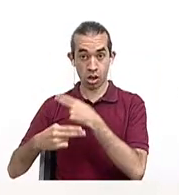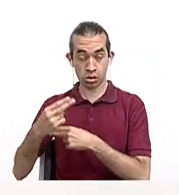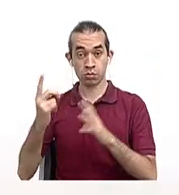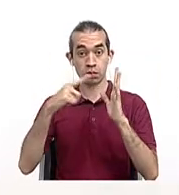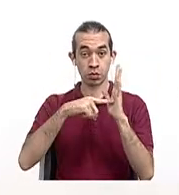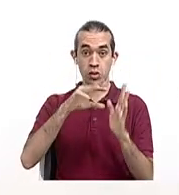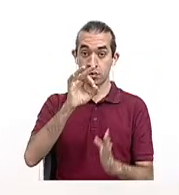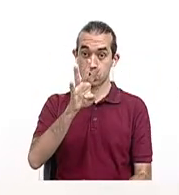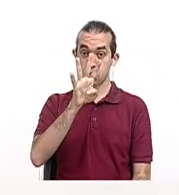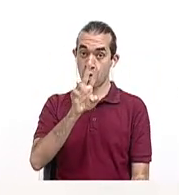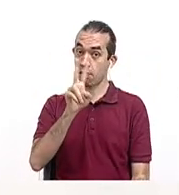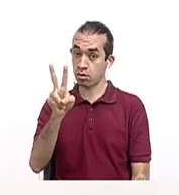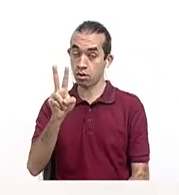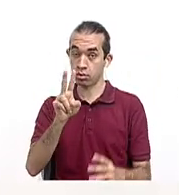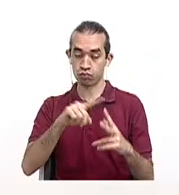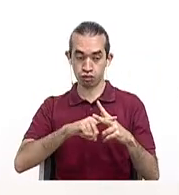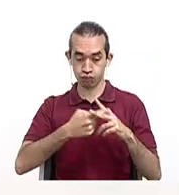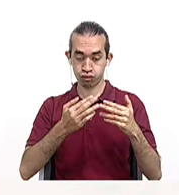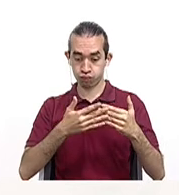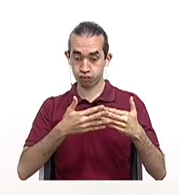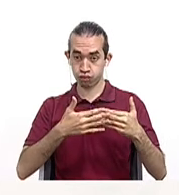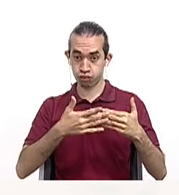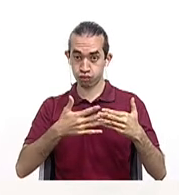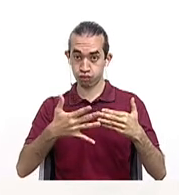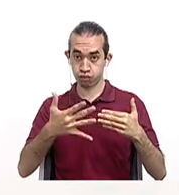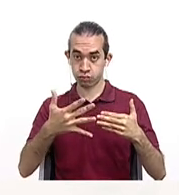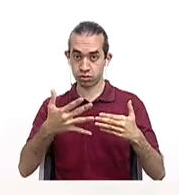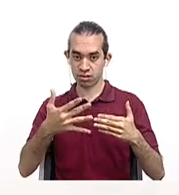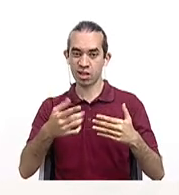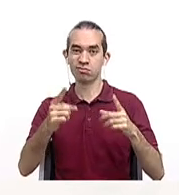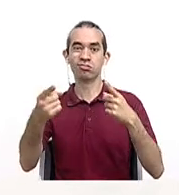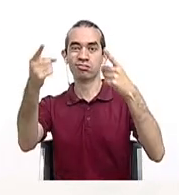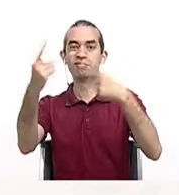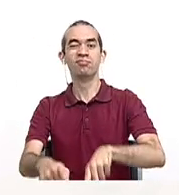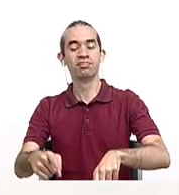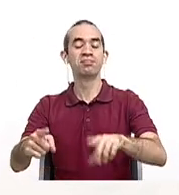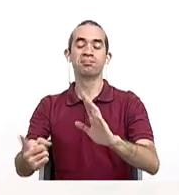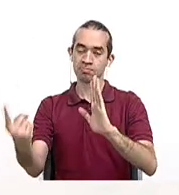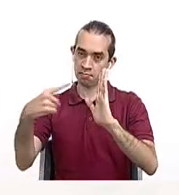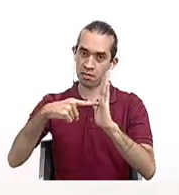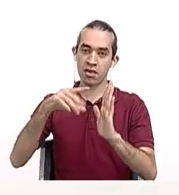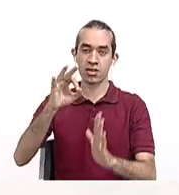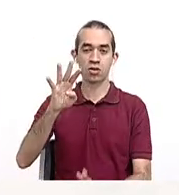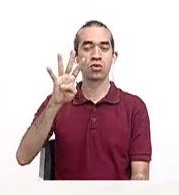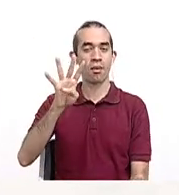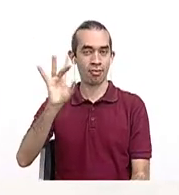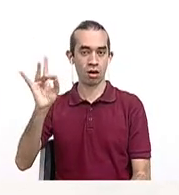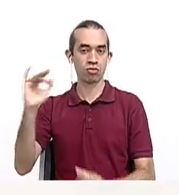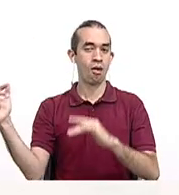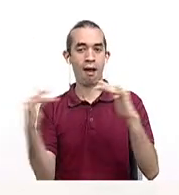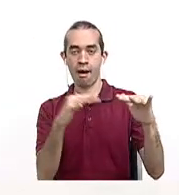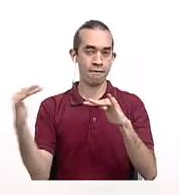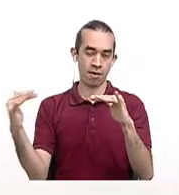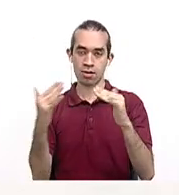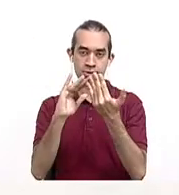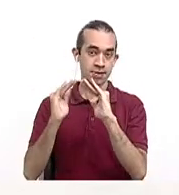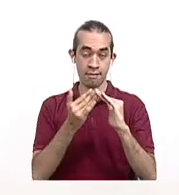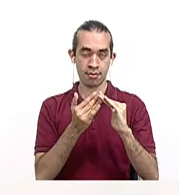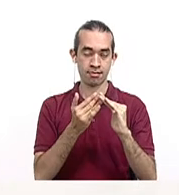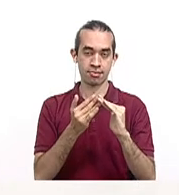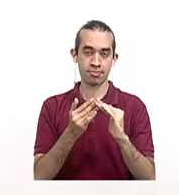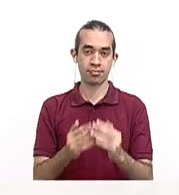establecería el principal origen de la guerra civil del 48 vamos a verlo a continuación está